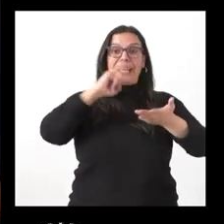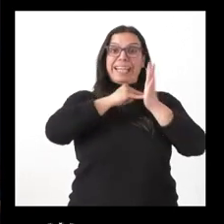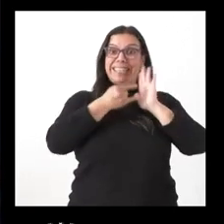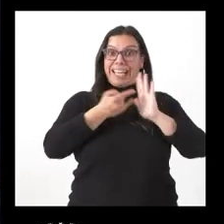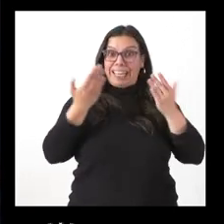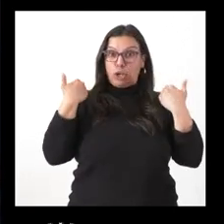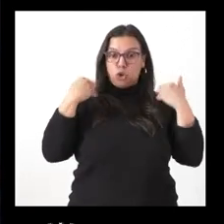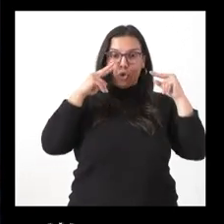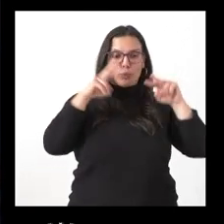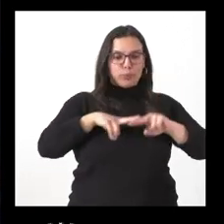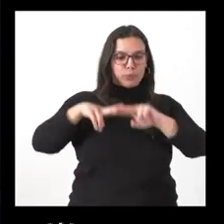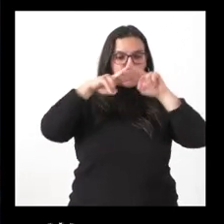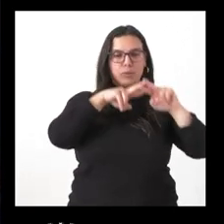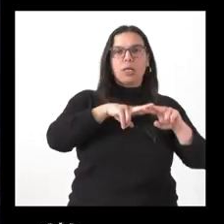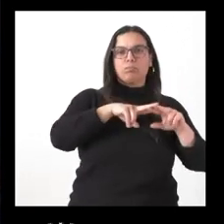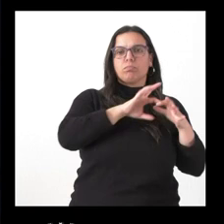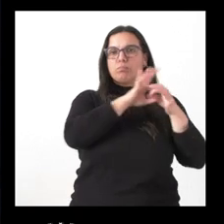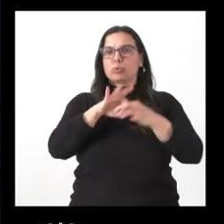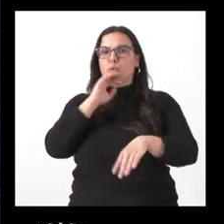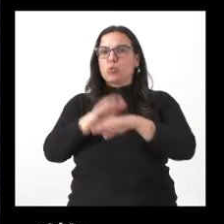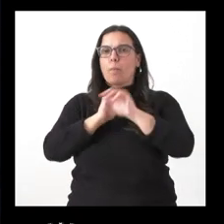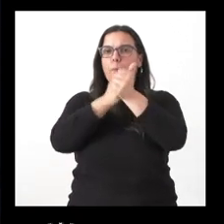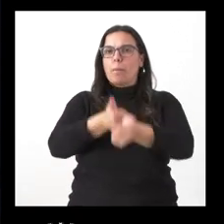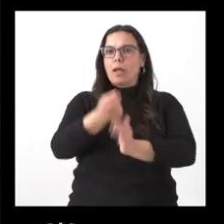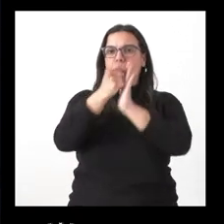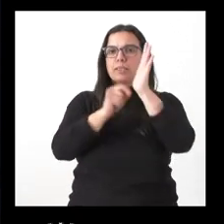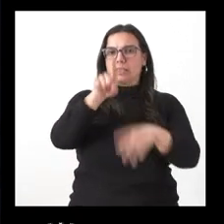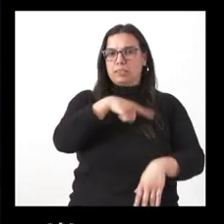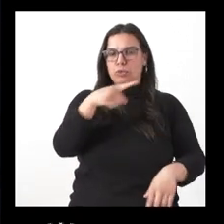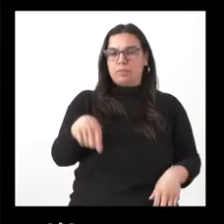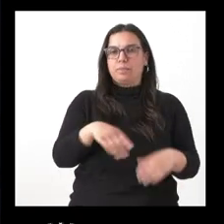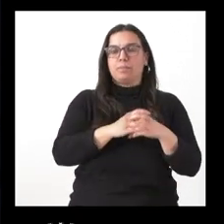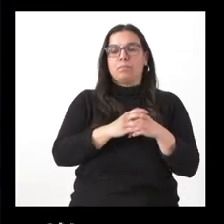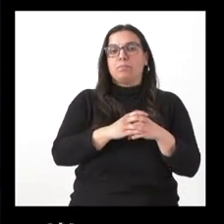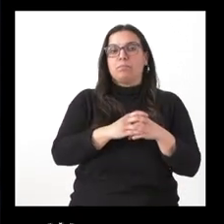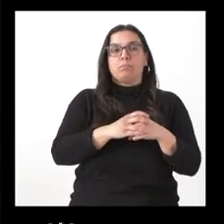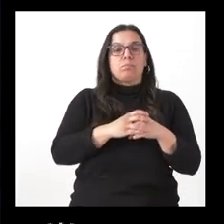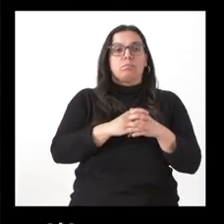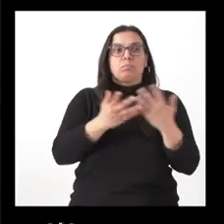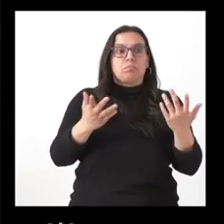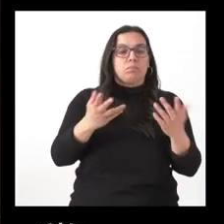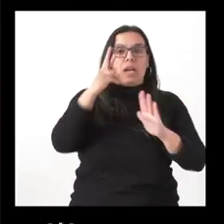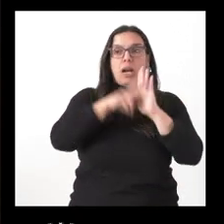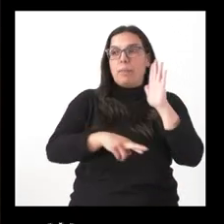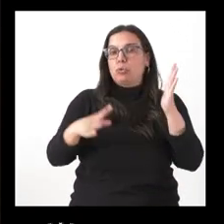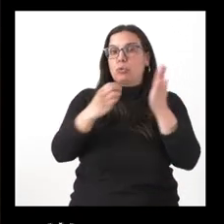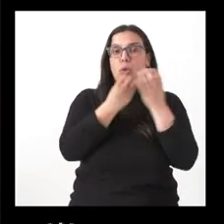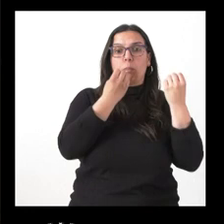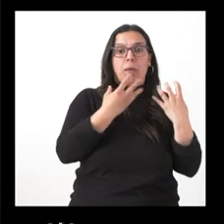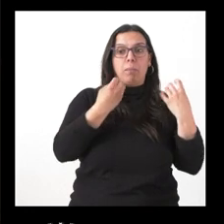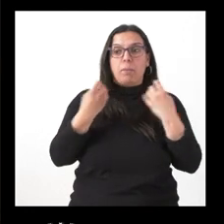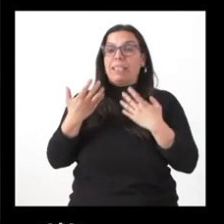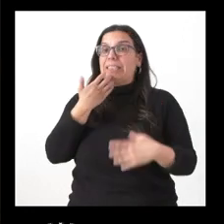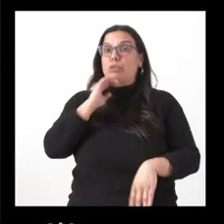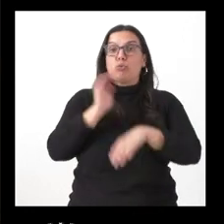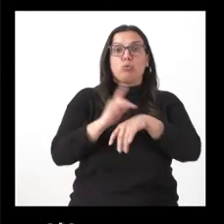incorporan plenamente en el ámbito de la vida que establece la normativa nacional y autonómicas y cumple toda la reglamentación y si no la cumpliese